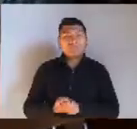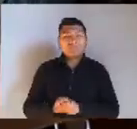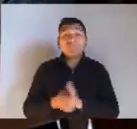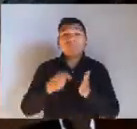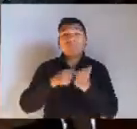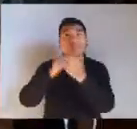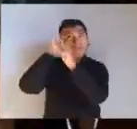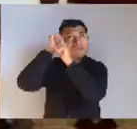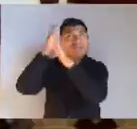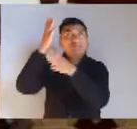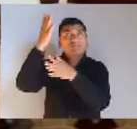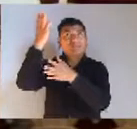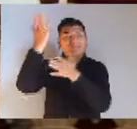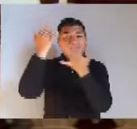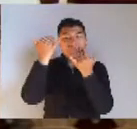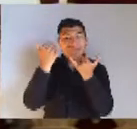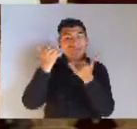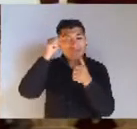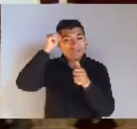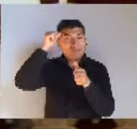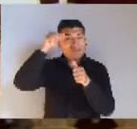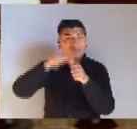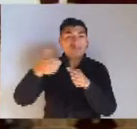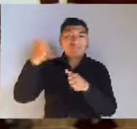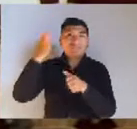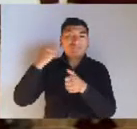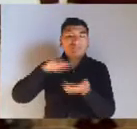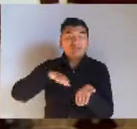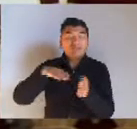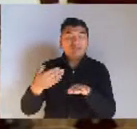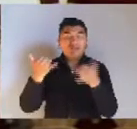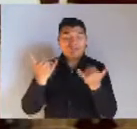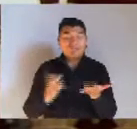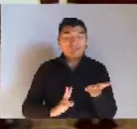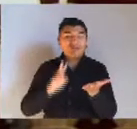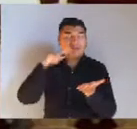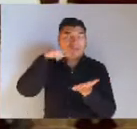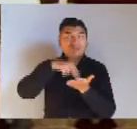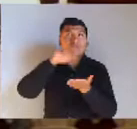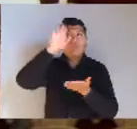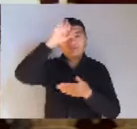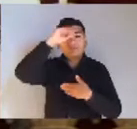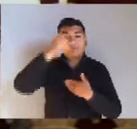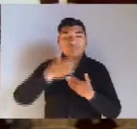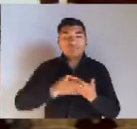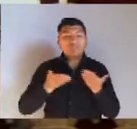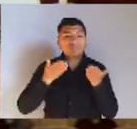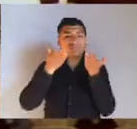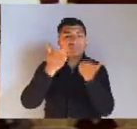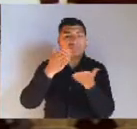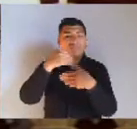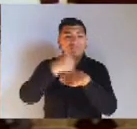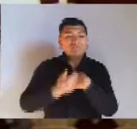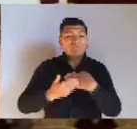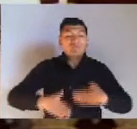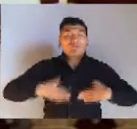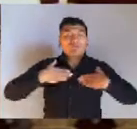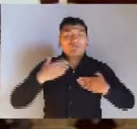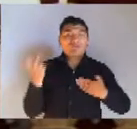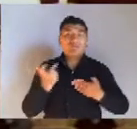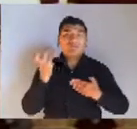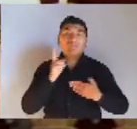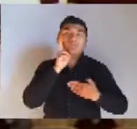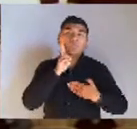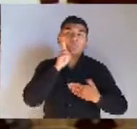Así, Padre, al celebrar ahora el memorial de la muerte y resurrección de tu Hijo, te ofrecemos el pan de vida y el cáliz